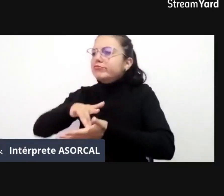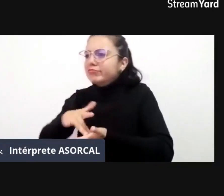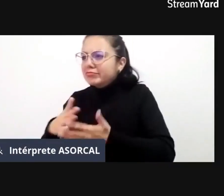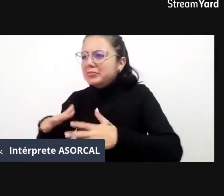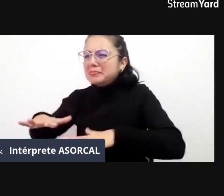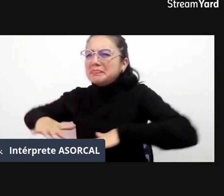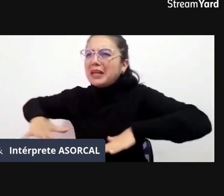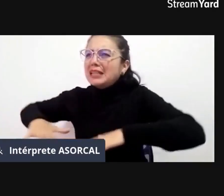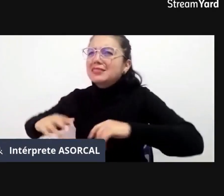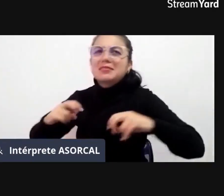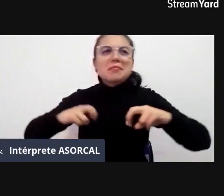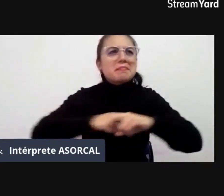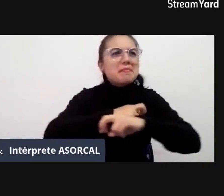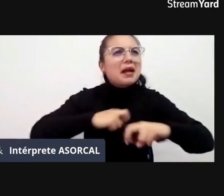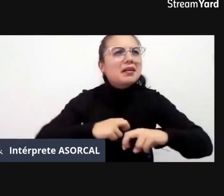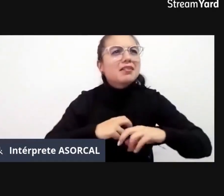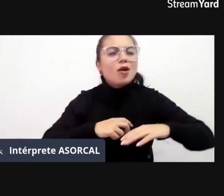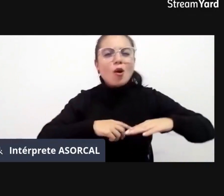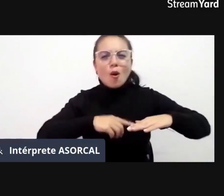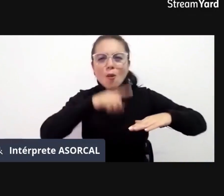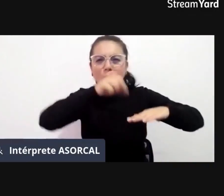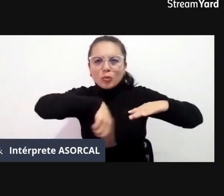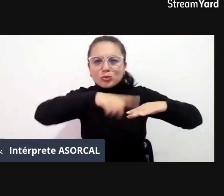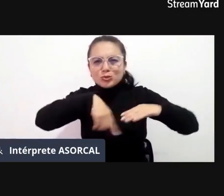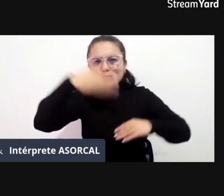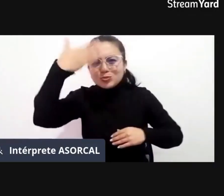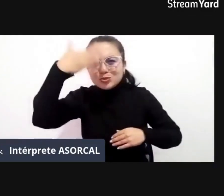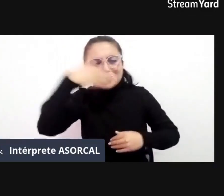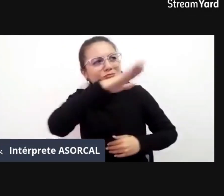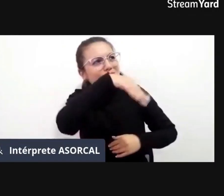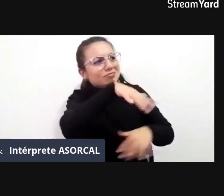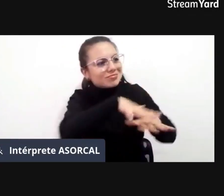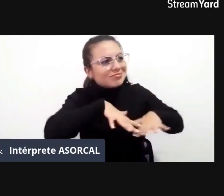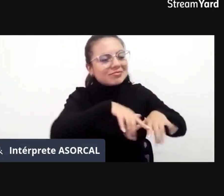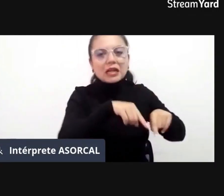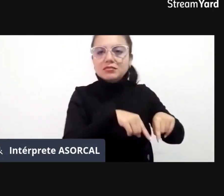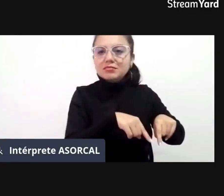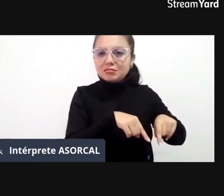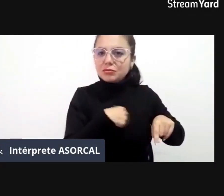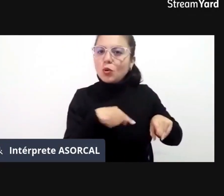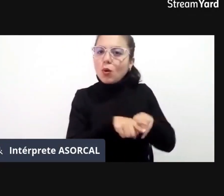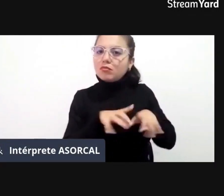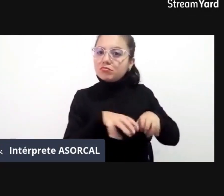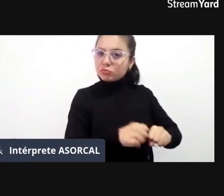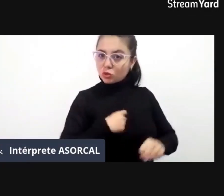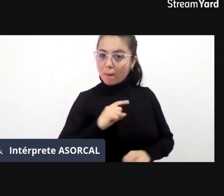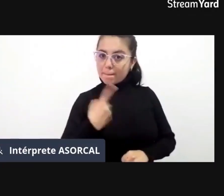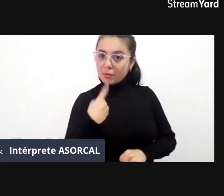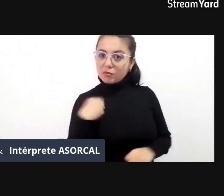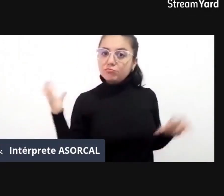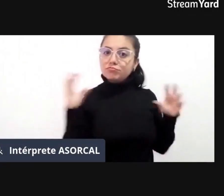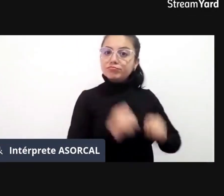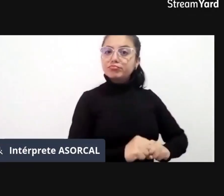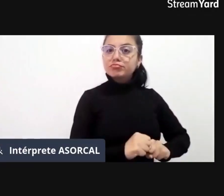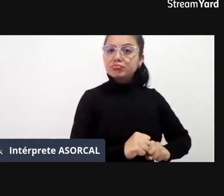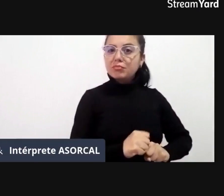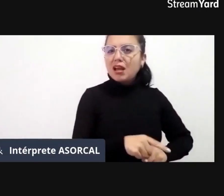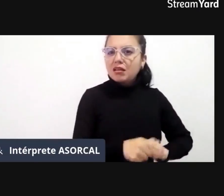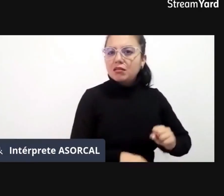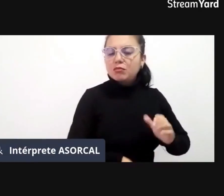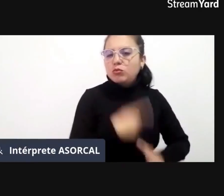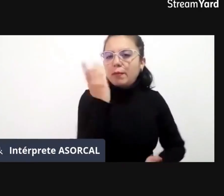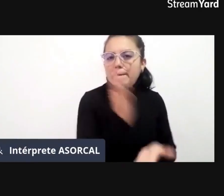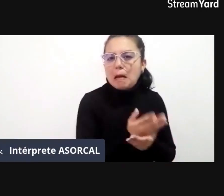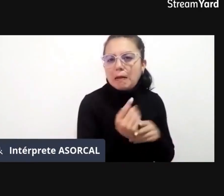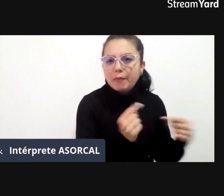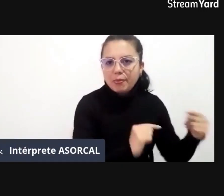se convirtieron en un lugar del cual puede apropiarse el que llega primero y en una fuente permanente de conflictos. En